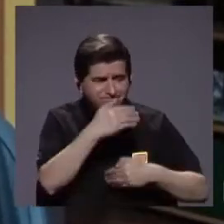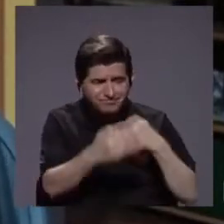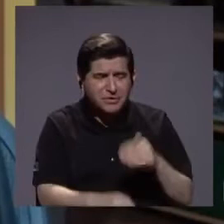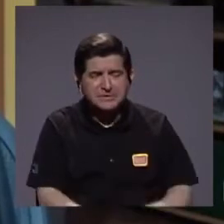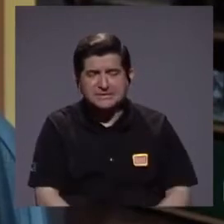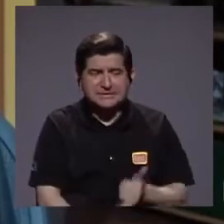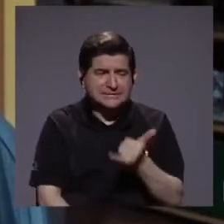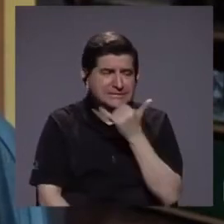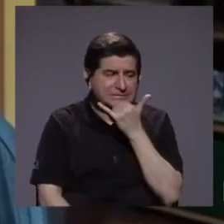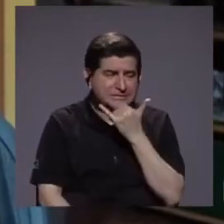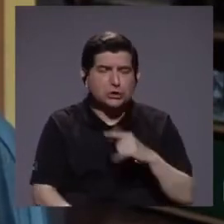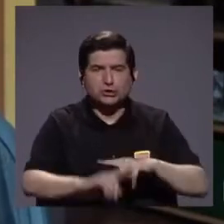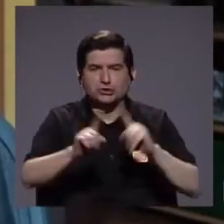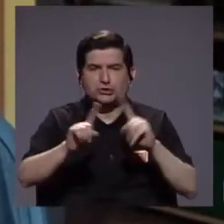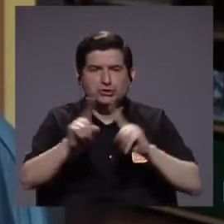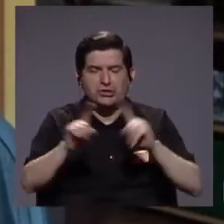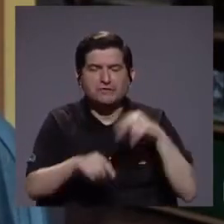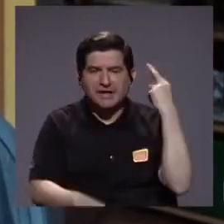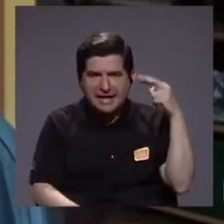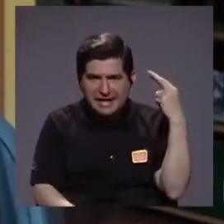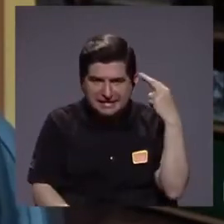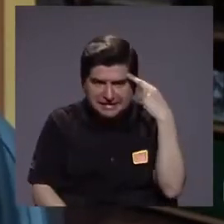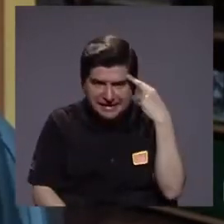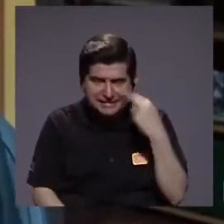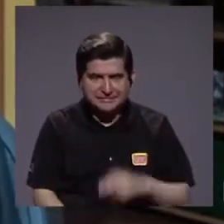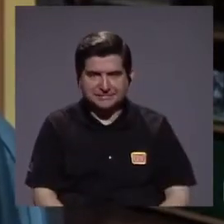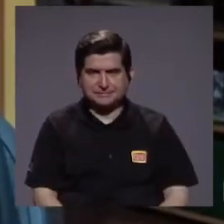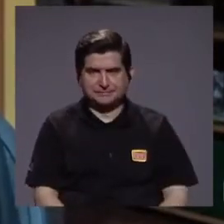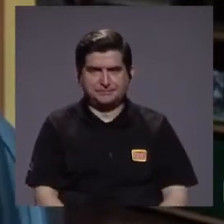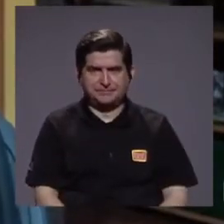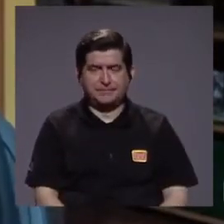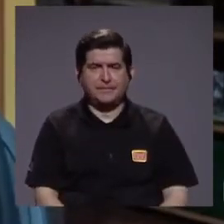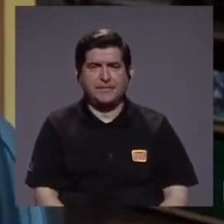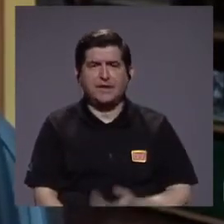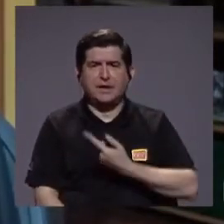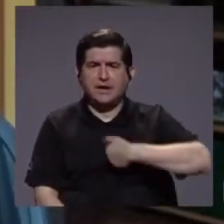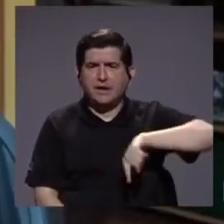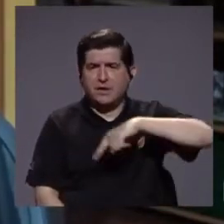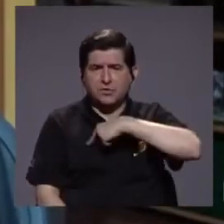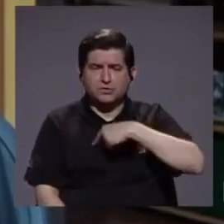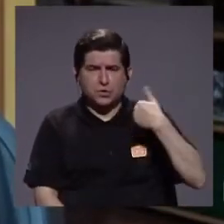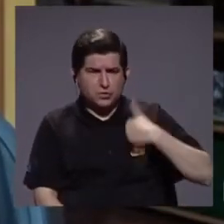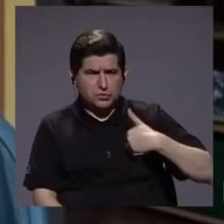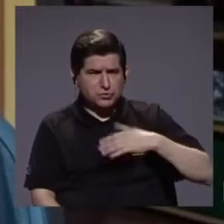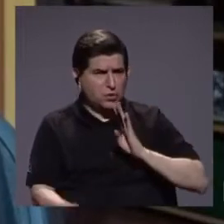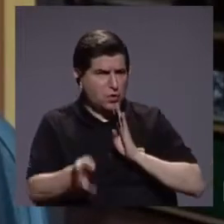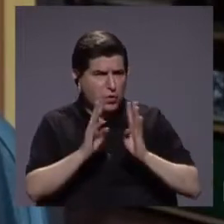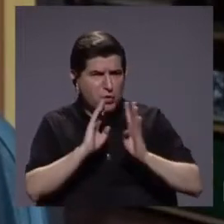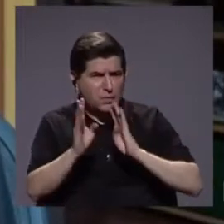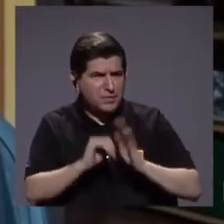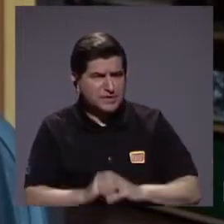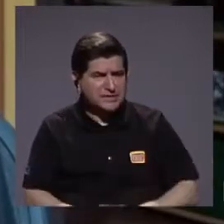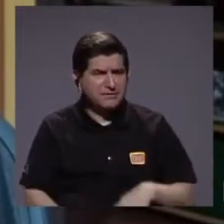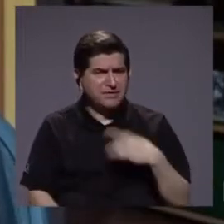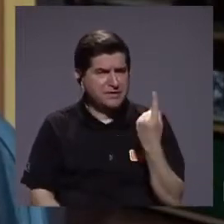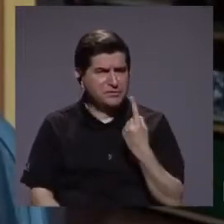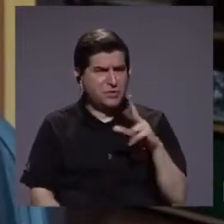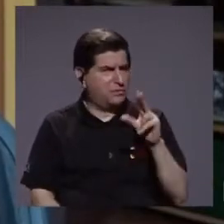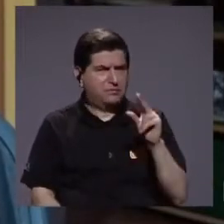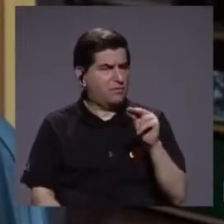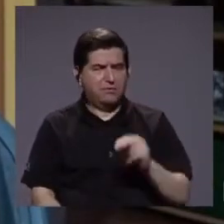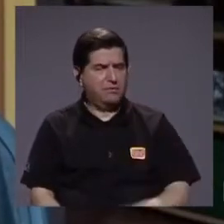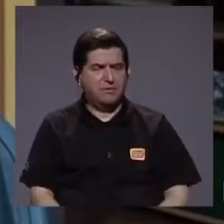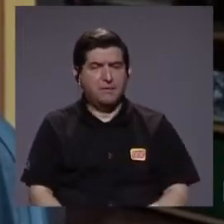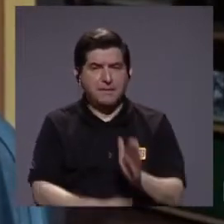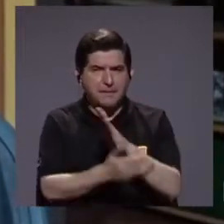fallan por diversas razones. No somos los hombres los que tenemos que hablar al respecto. Esto